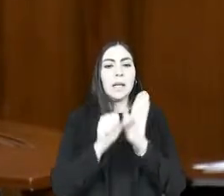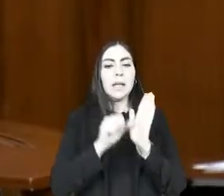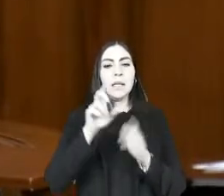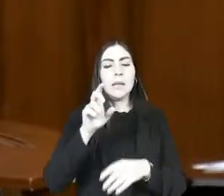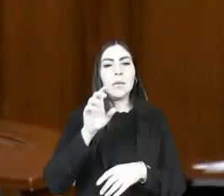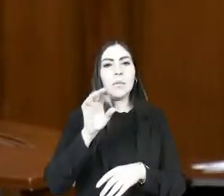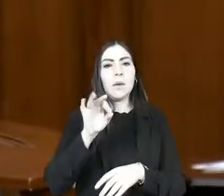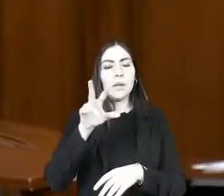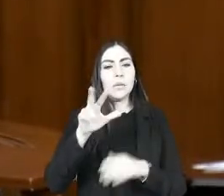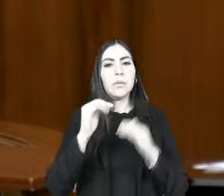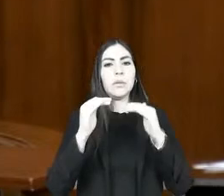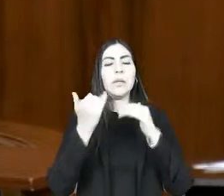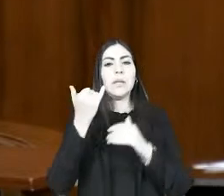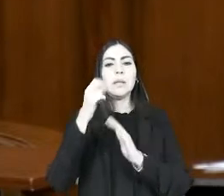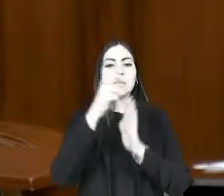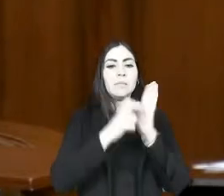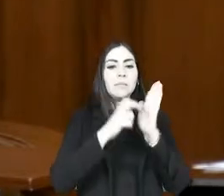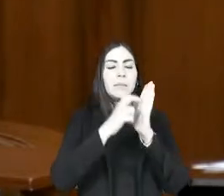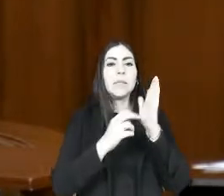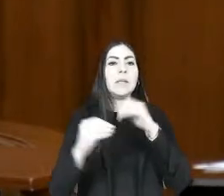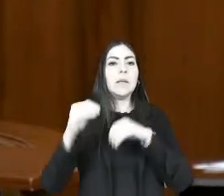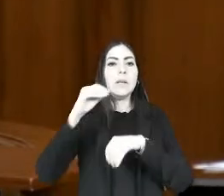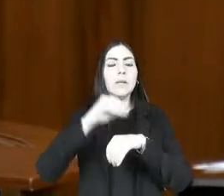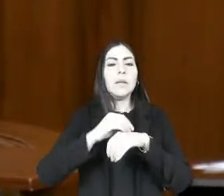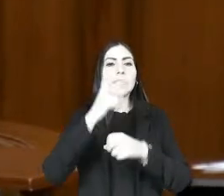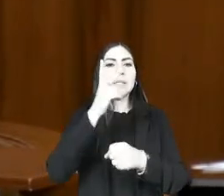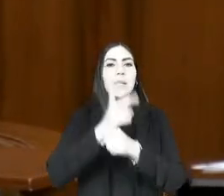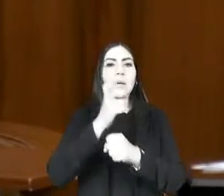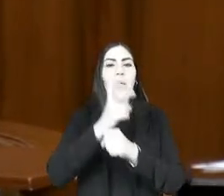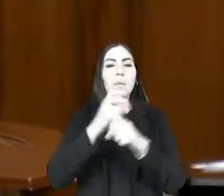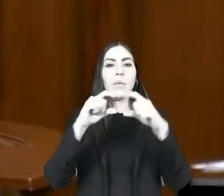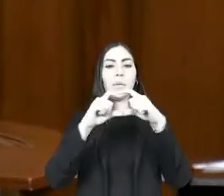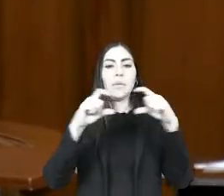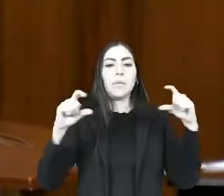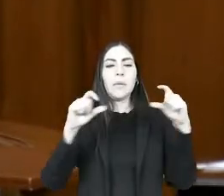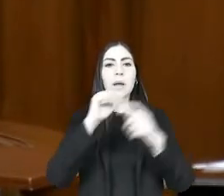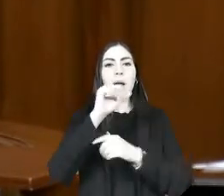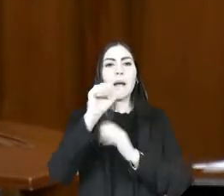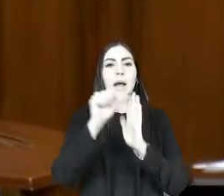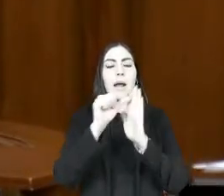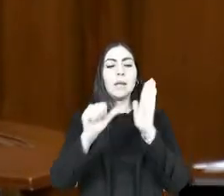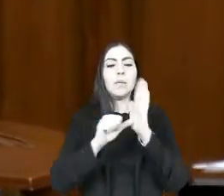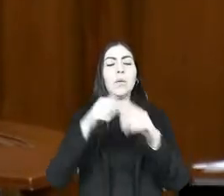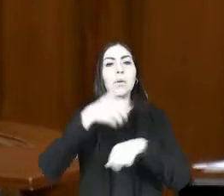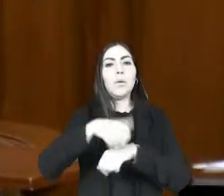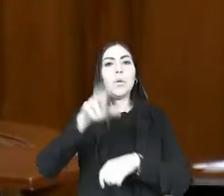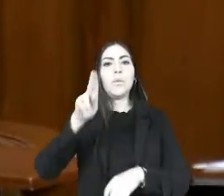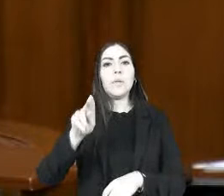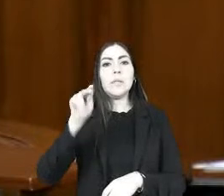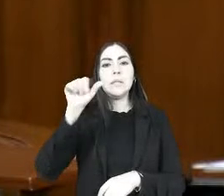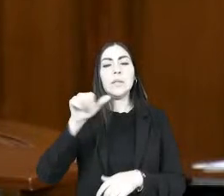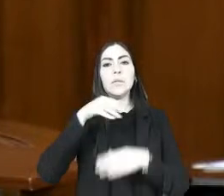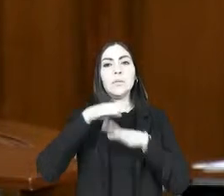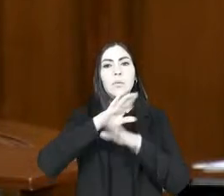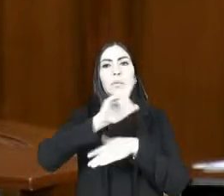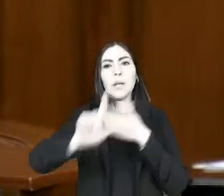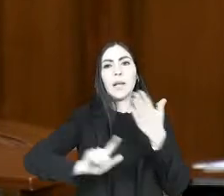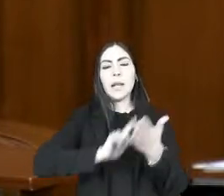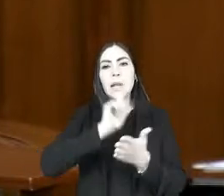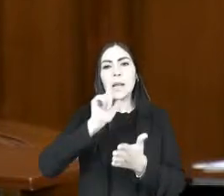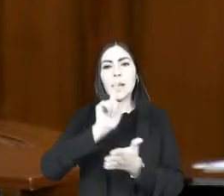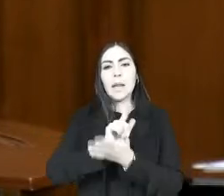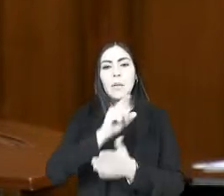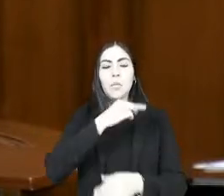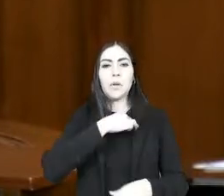48 y se reforma y adiciona un segundo párrafo del artículo 86 de la Ley Orgánica Municipal